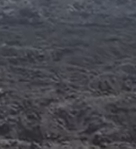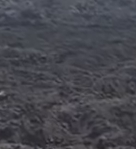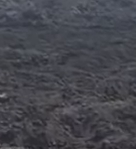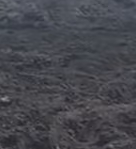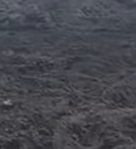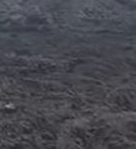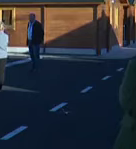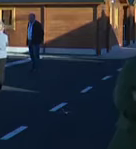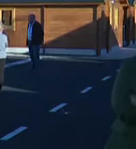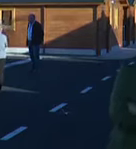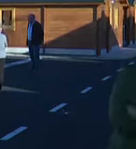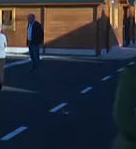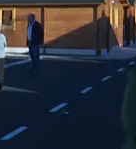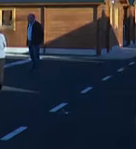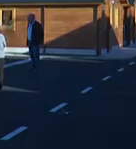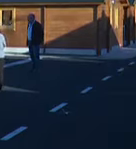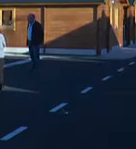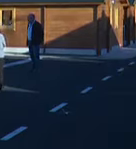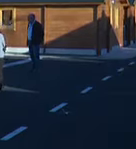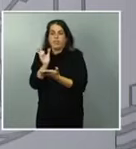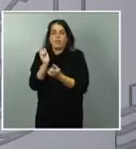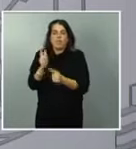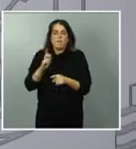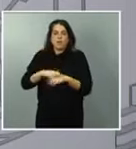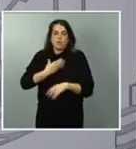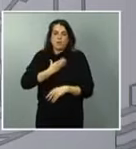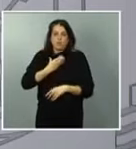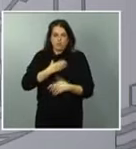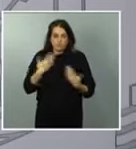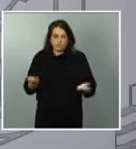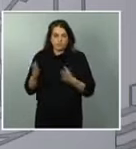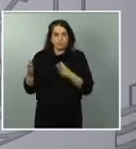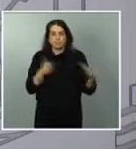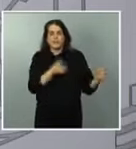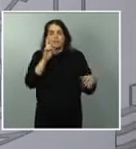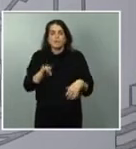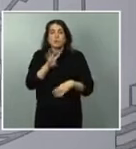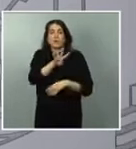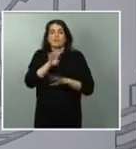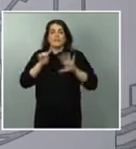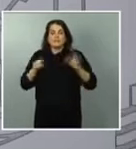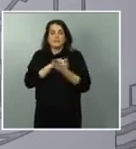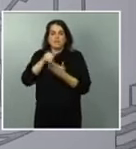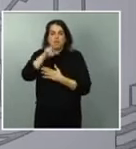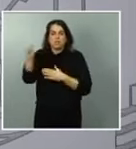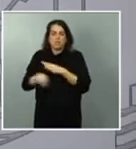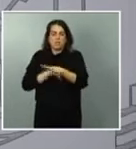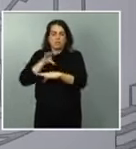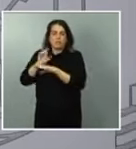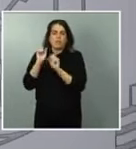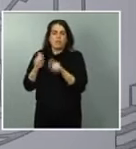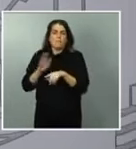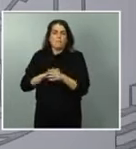se ha aprobado una nueva partida económica para la isla de La Palma. Hemos destinado también 46 millones de euros para atender otros daños